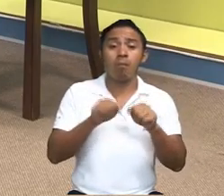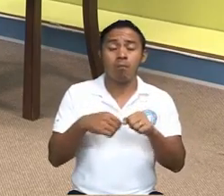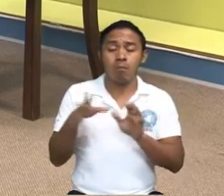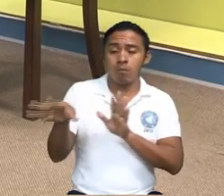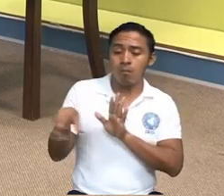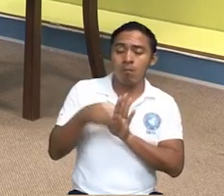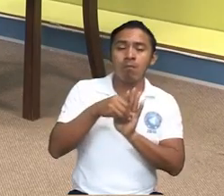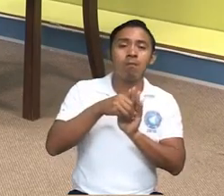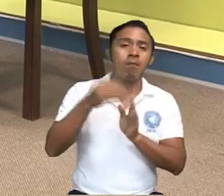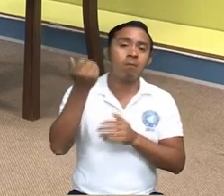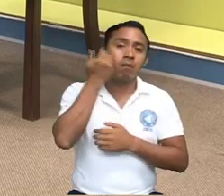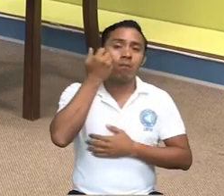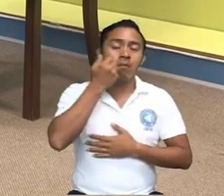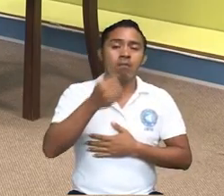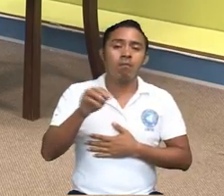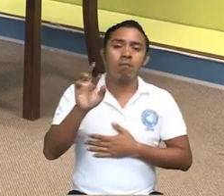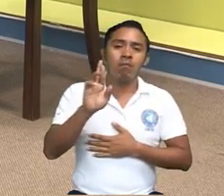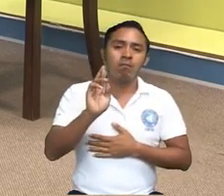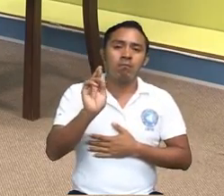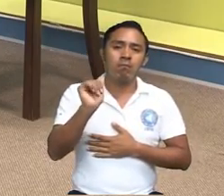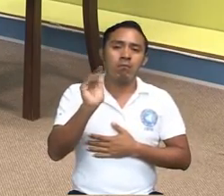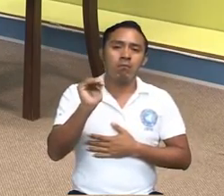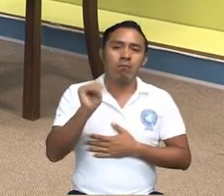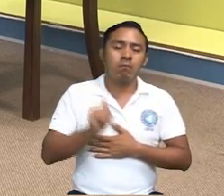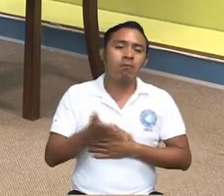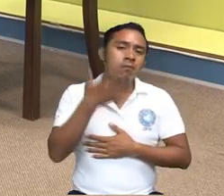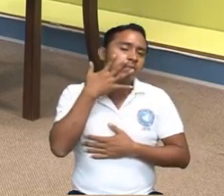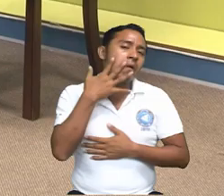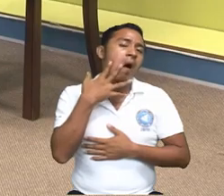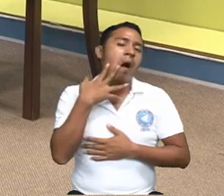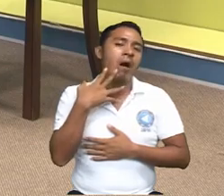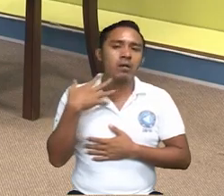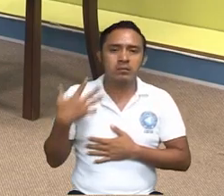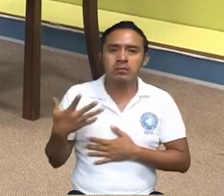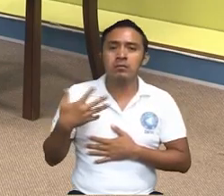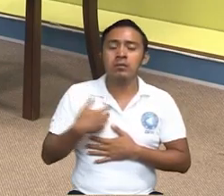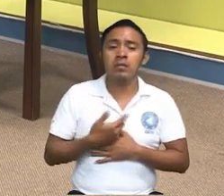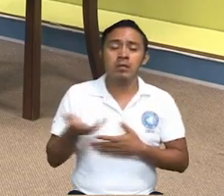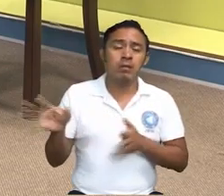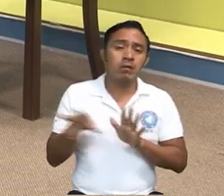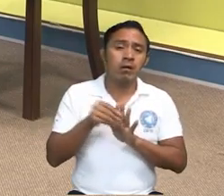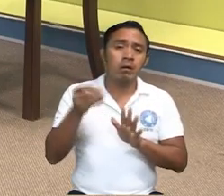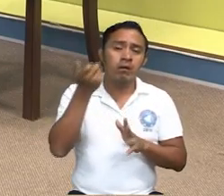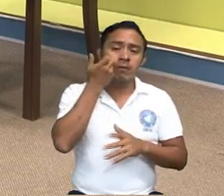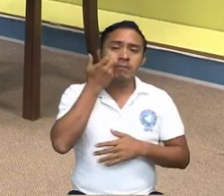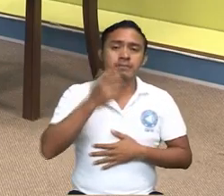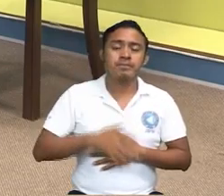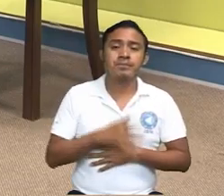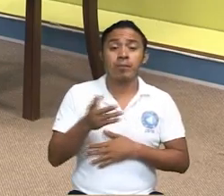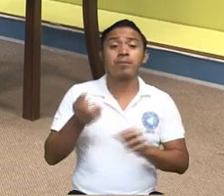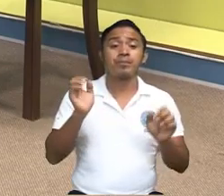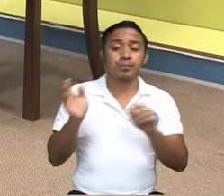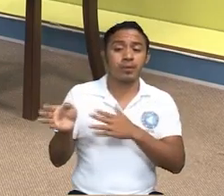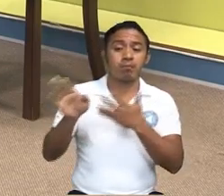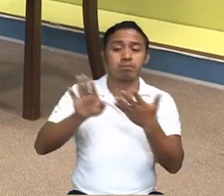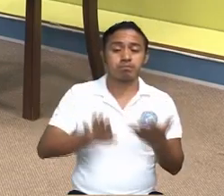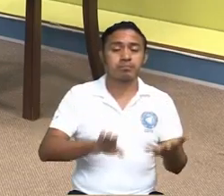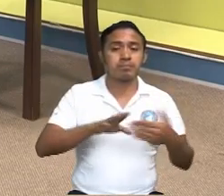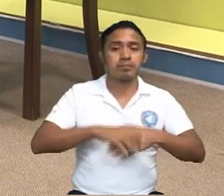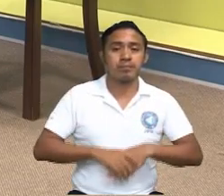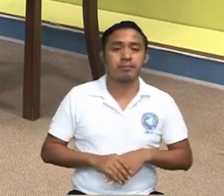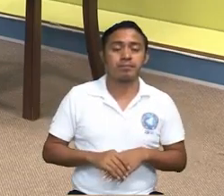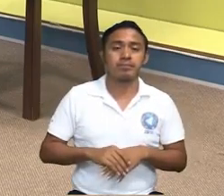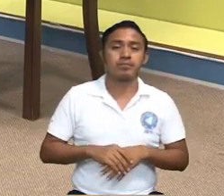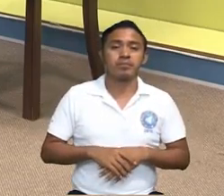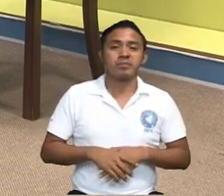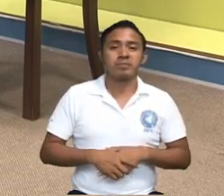virus de la rabia, ¿verdad? El virus de la rabia lo que provoca es una neuroinfección, ¿verdad? Y es mortal, así de manera